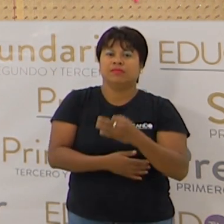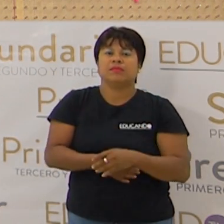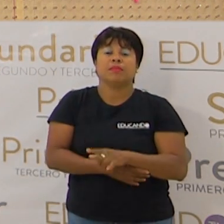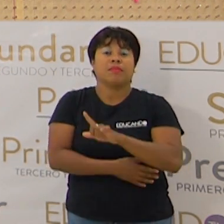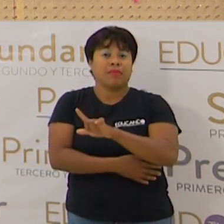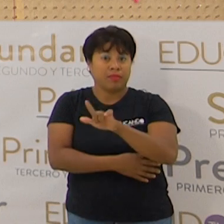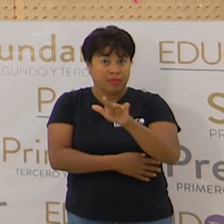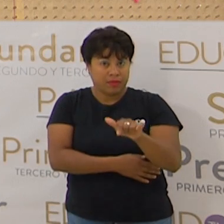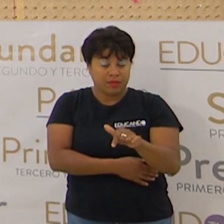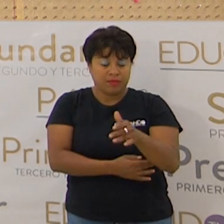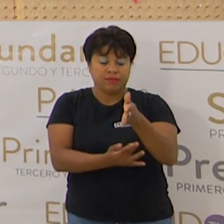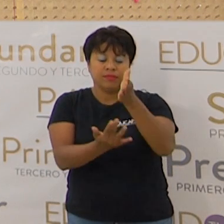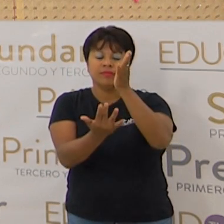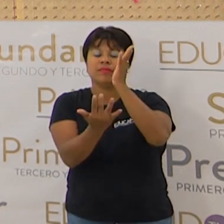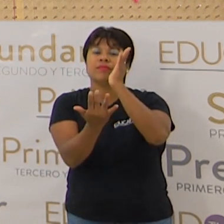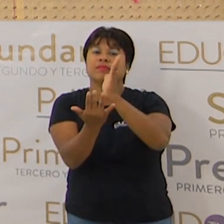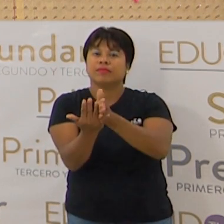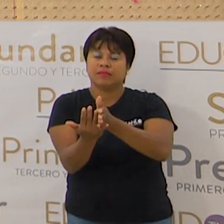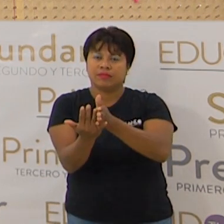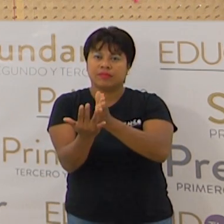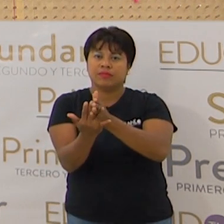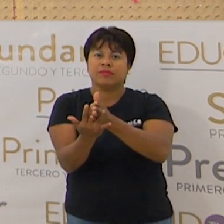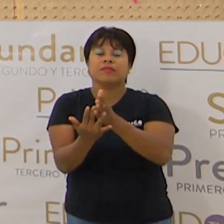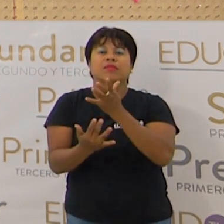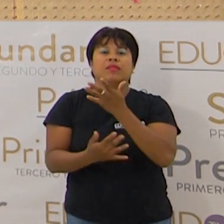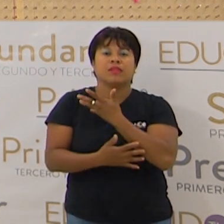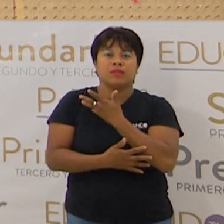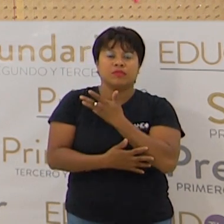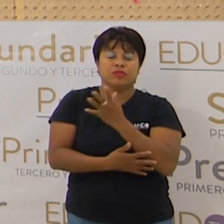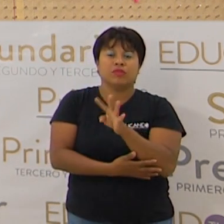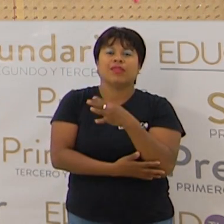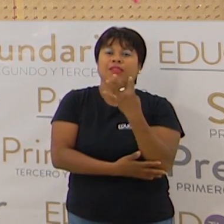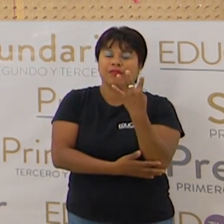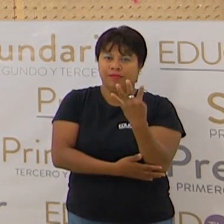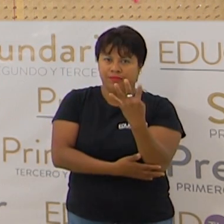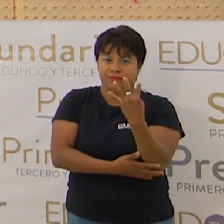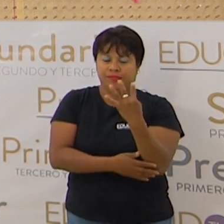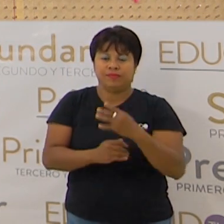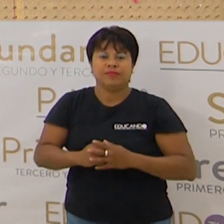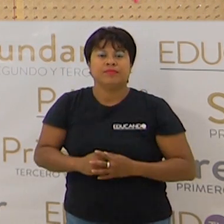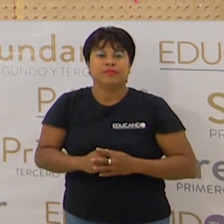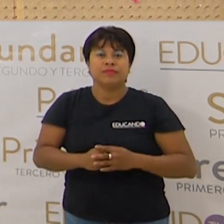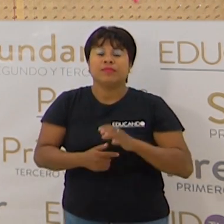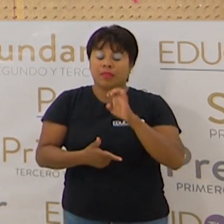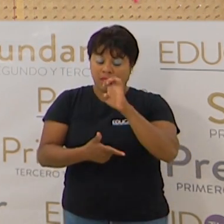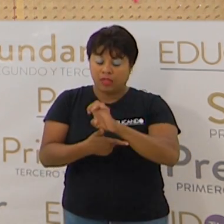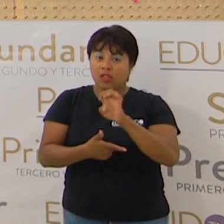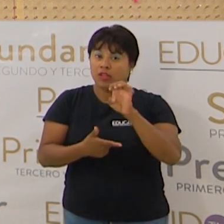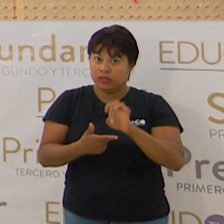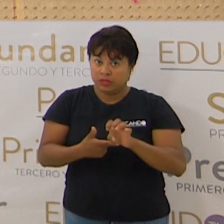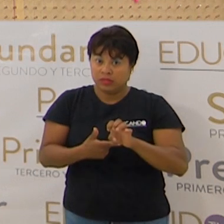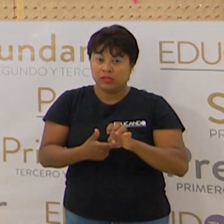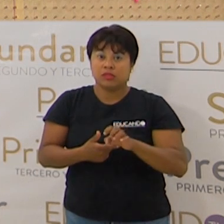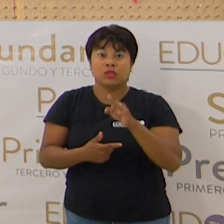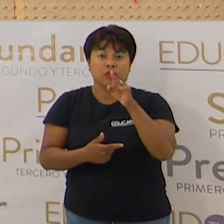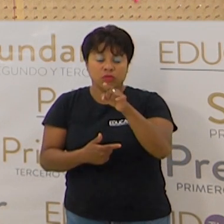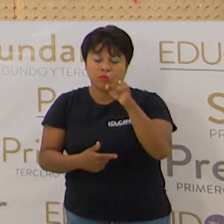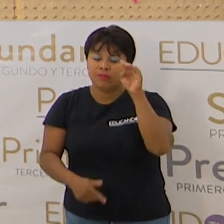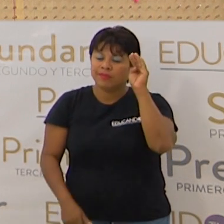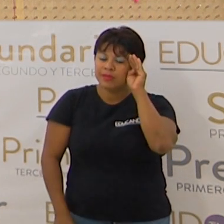3. Y luego a la otra mitad llevaríamos 4. Entonces, si tú